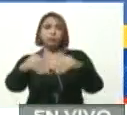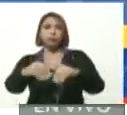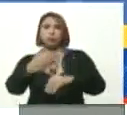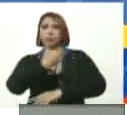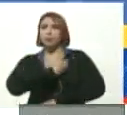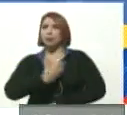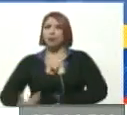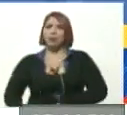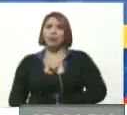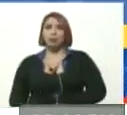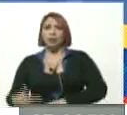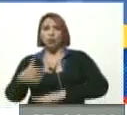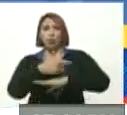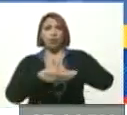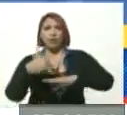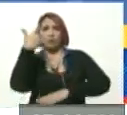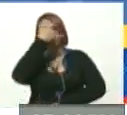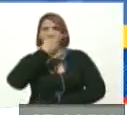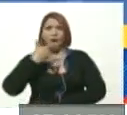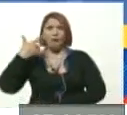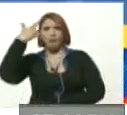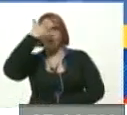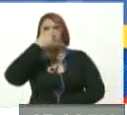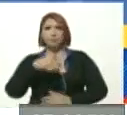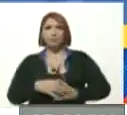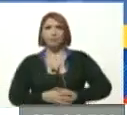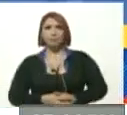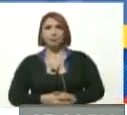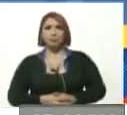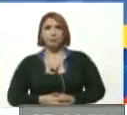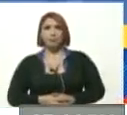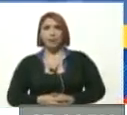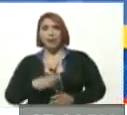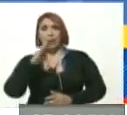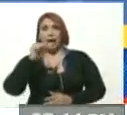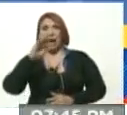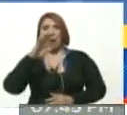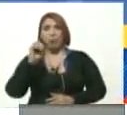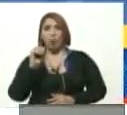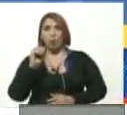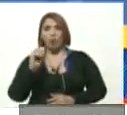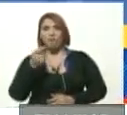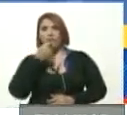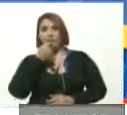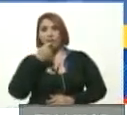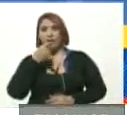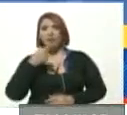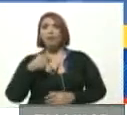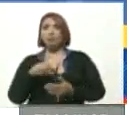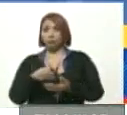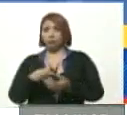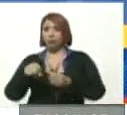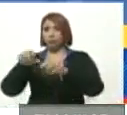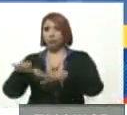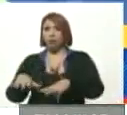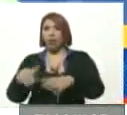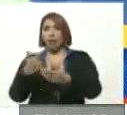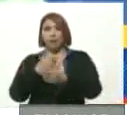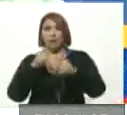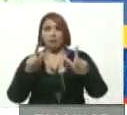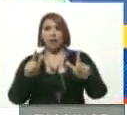presidentes de los gobiernos de África Occidental de que Cabo Verde dejara en libertad al diplomático venezolano Al-Assad.